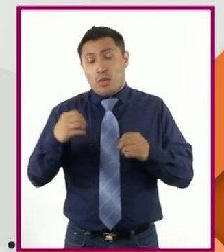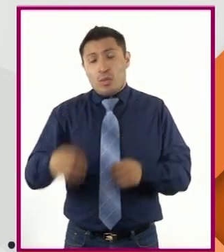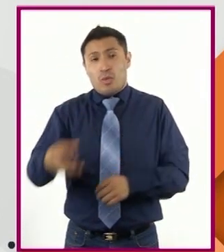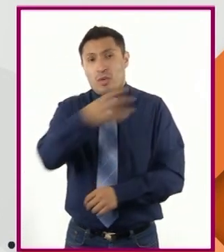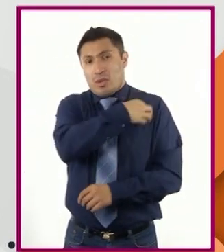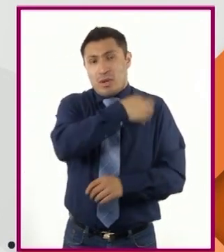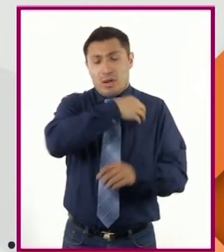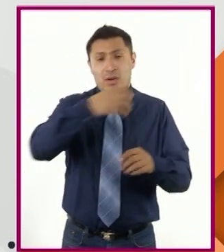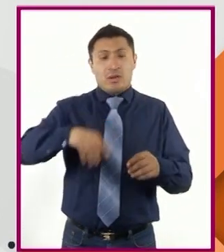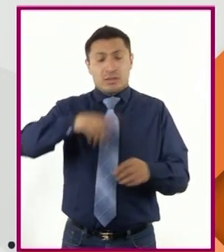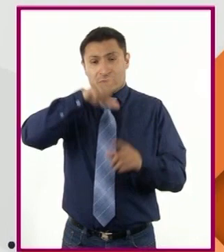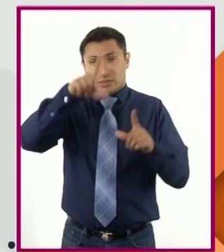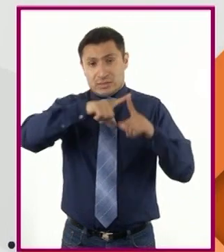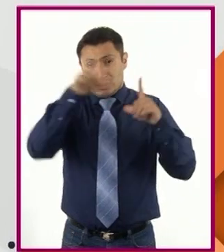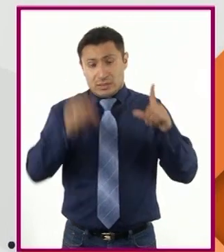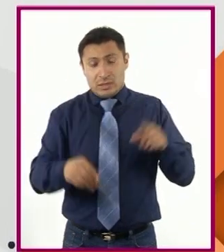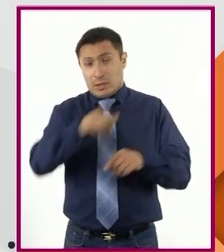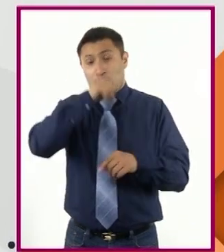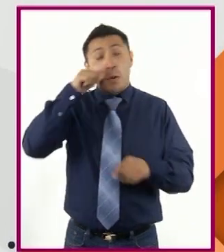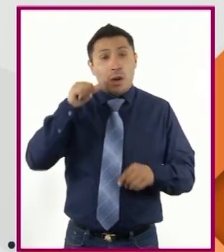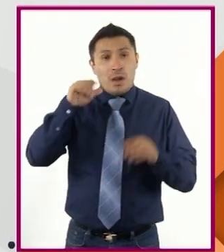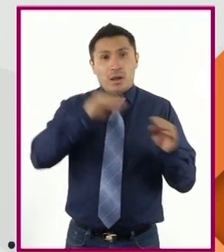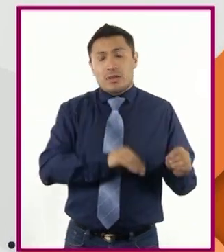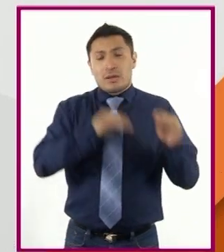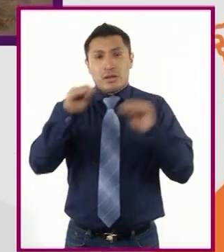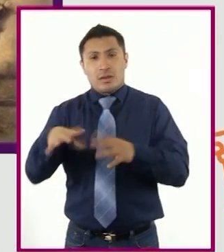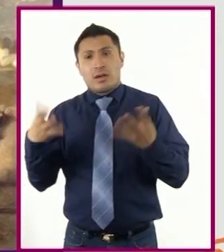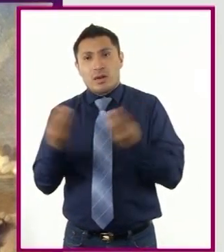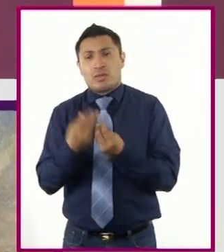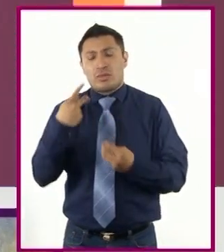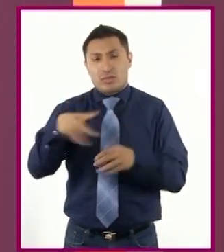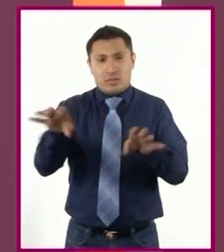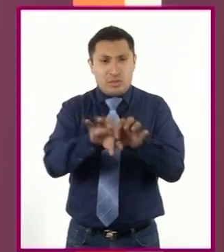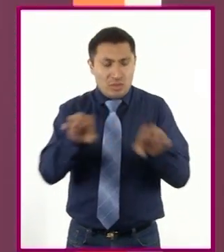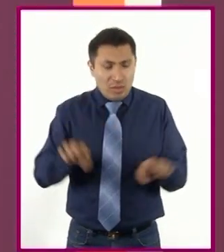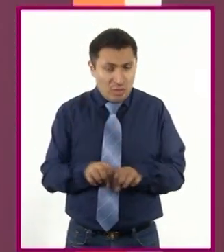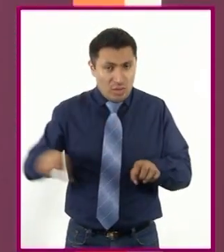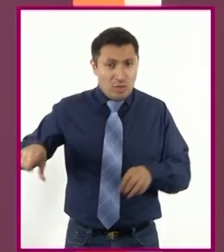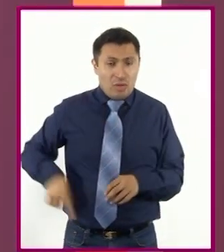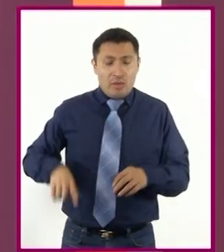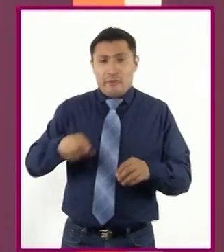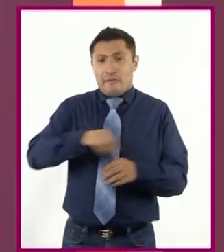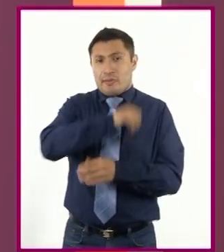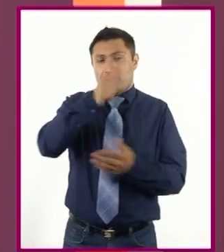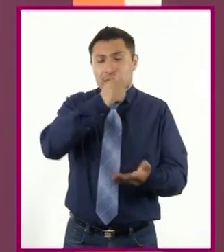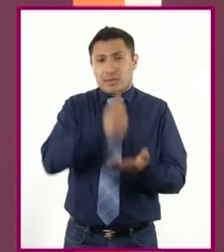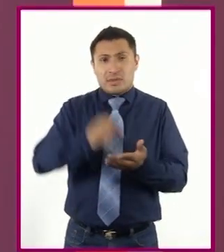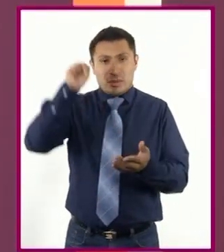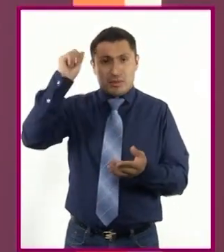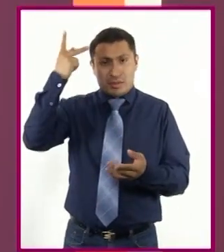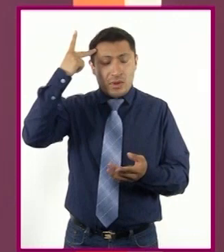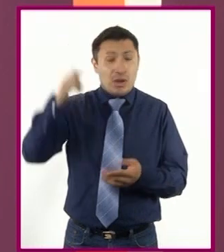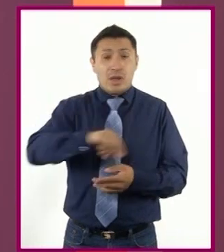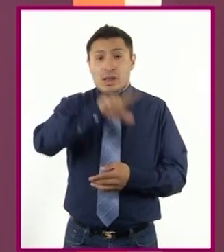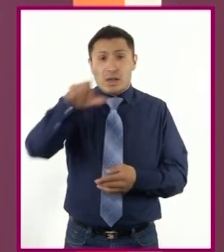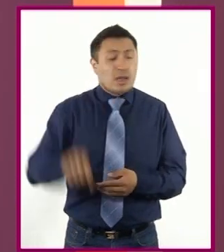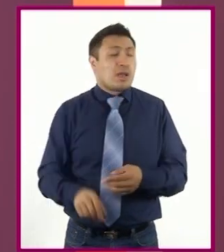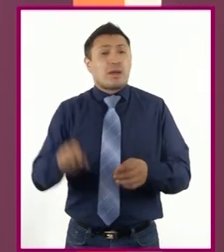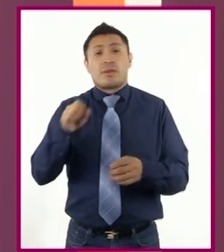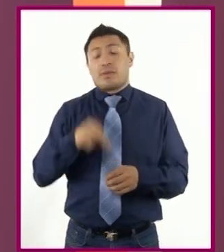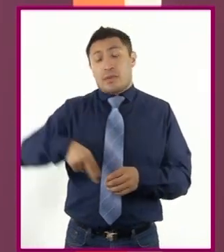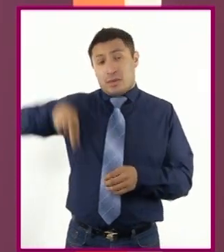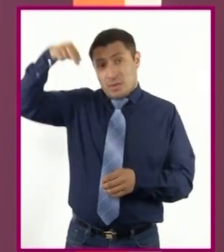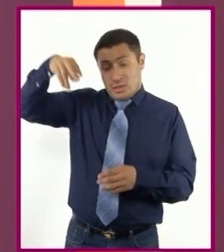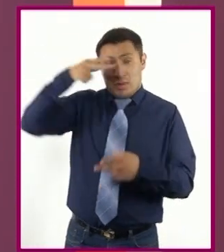República. Benito Juárez se trasladó junto con su gabinete a la ciudad de San Luis Potosí y después más al